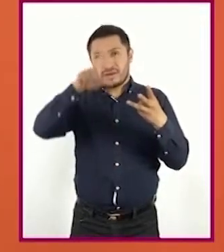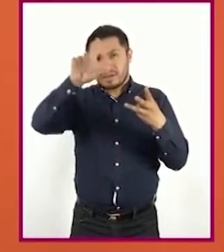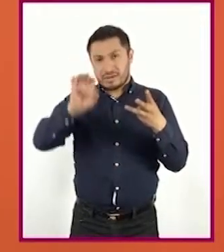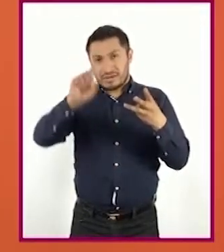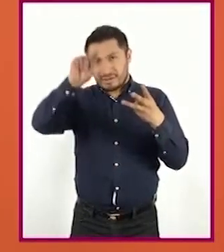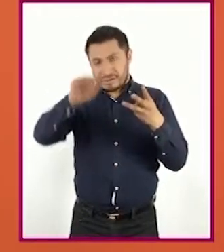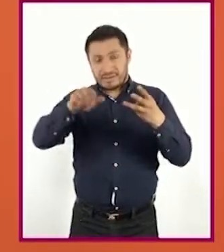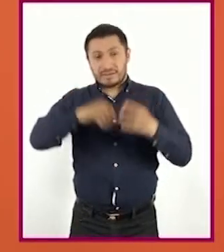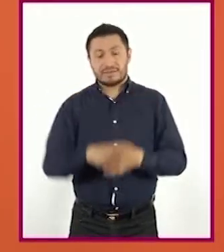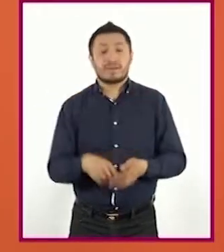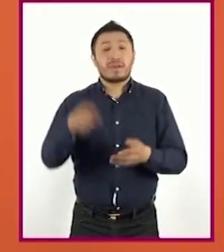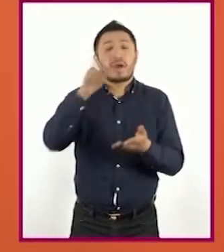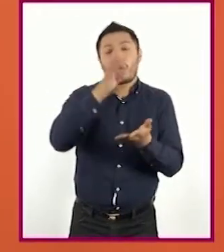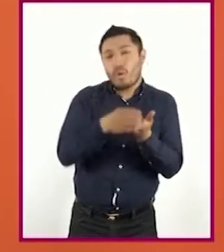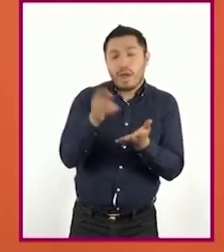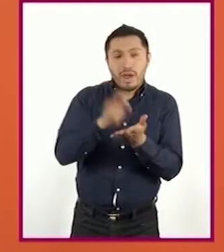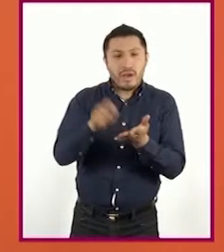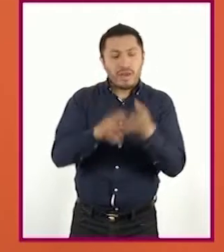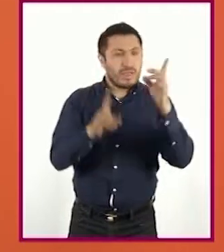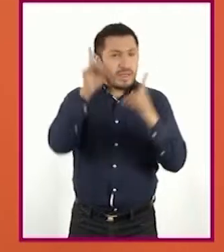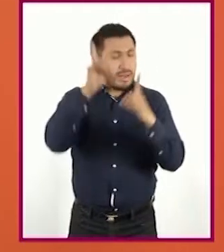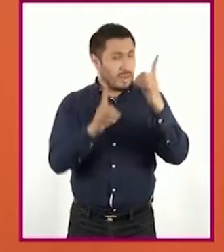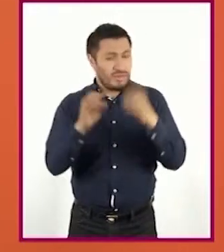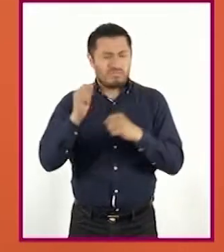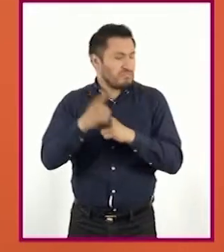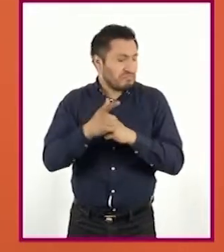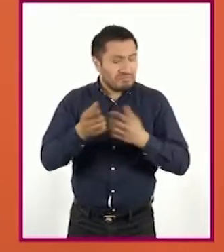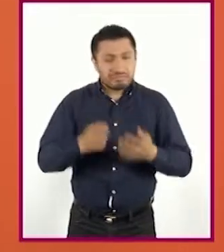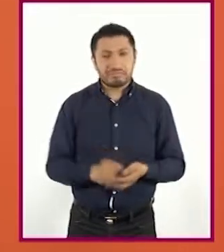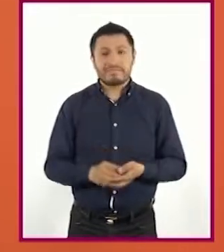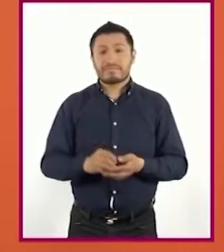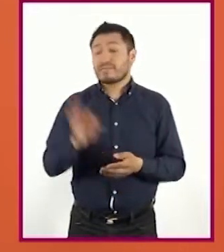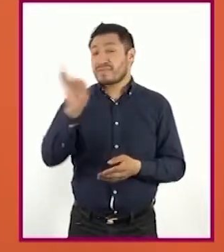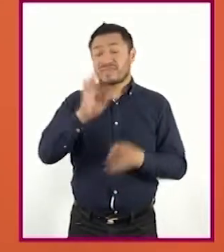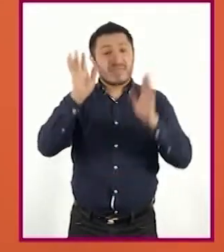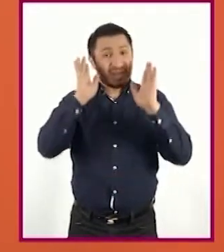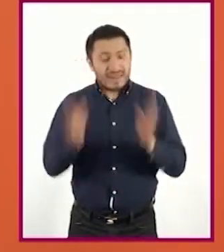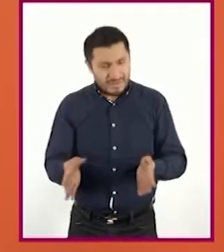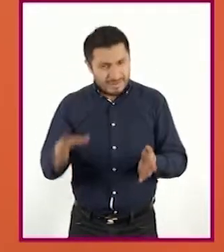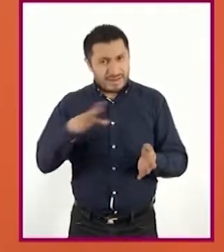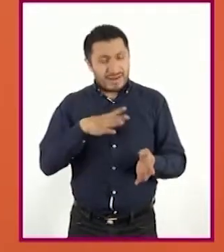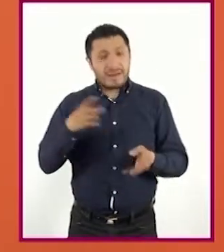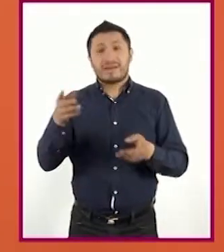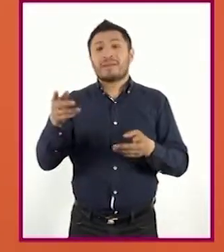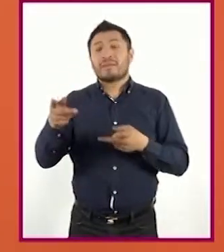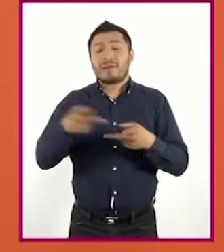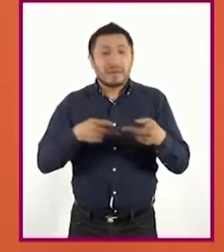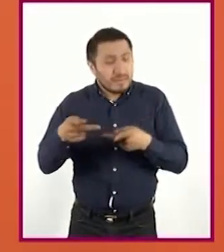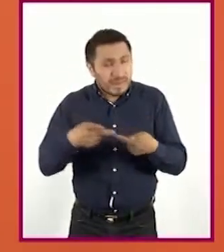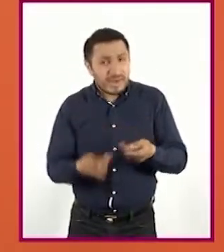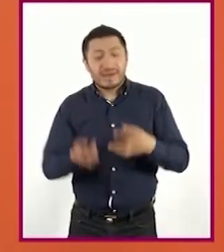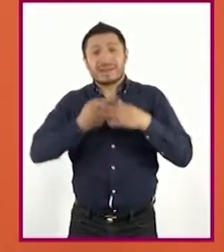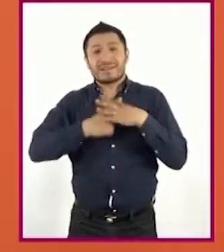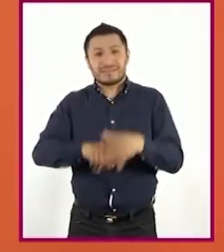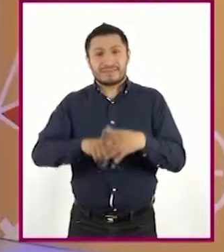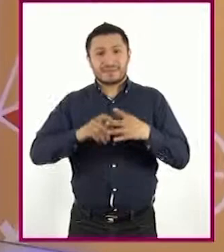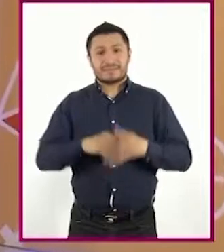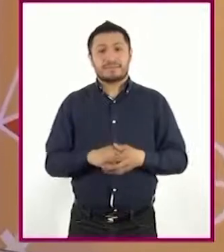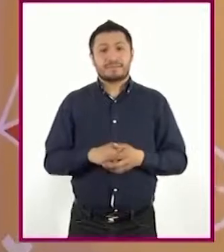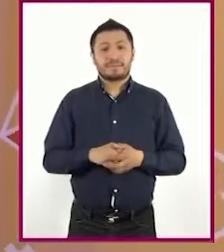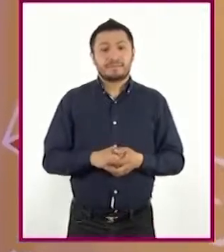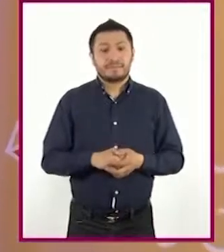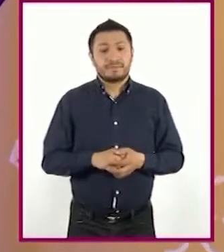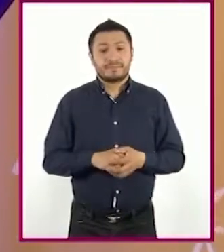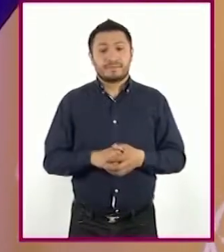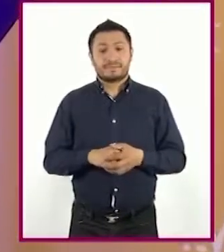surja al resolver las situaciones que se estudian. Y si ya se cuenta con lo requerido, ¡comenzamos!